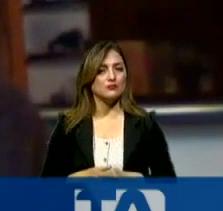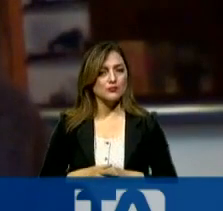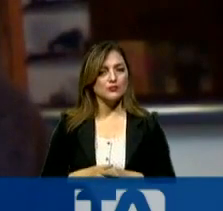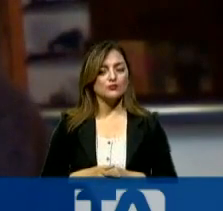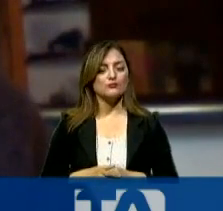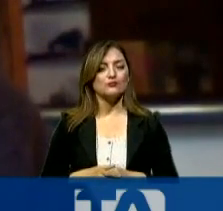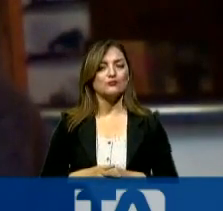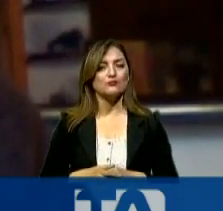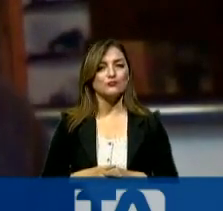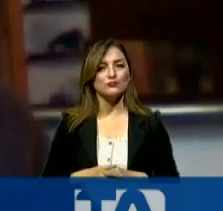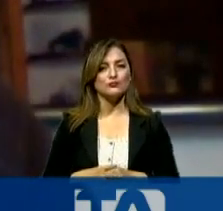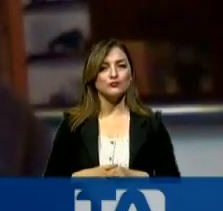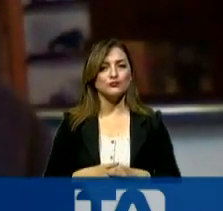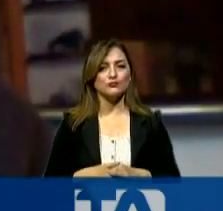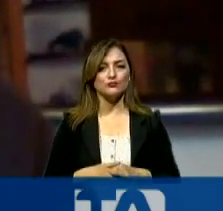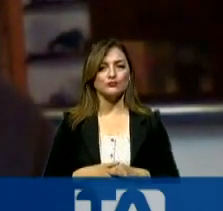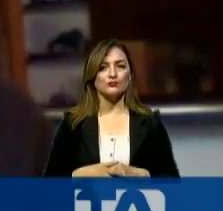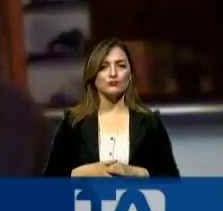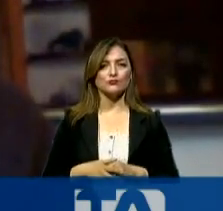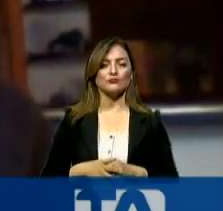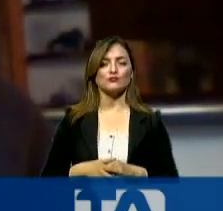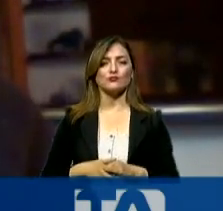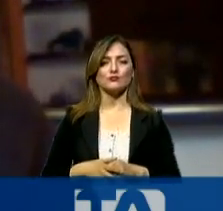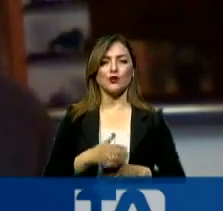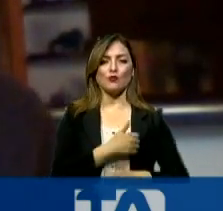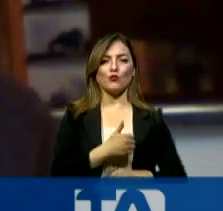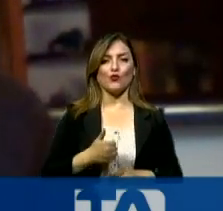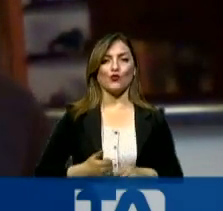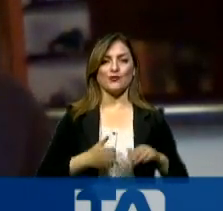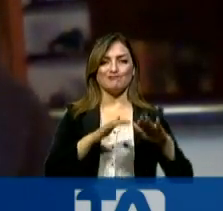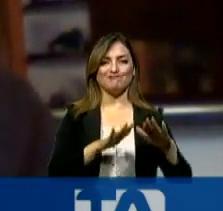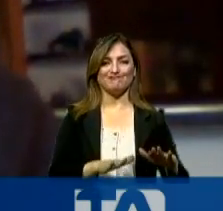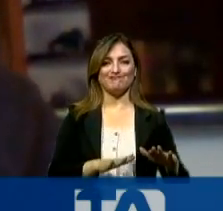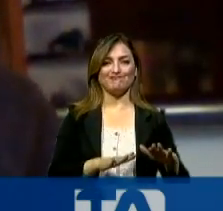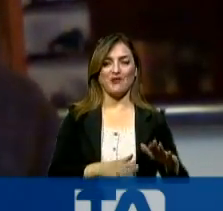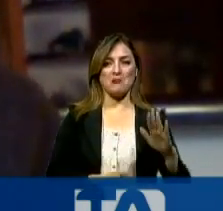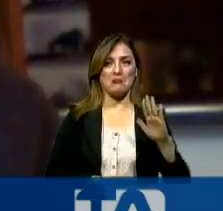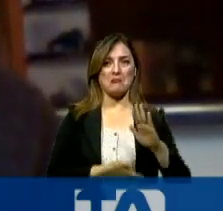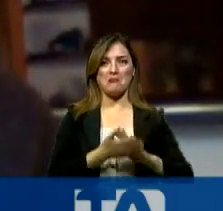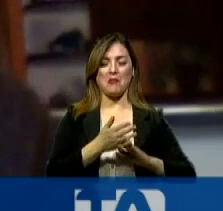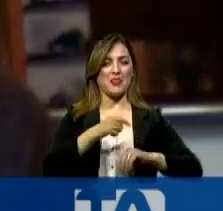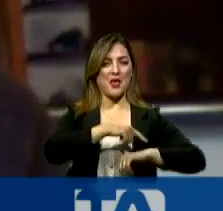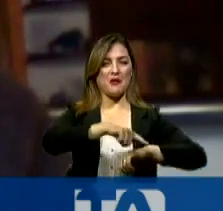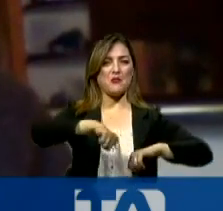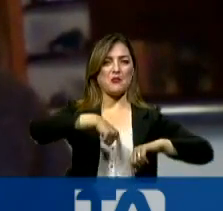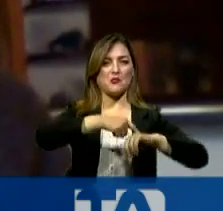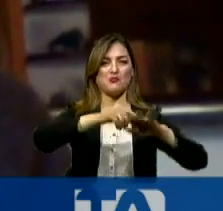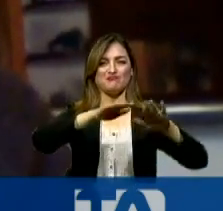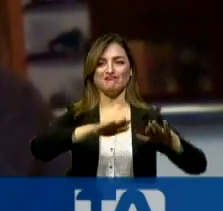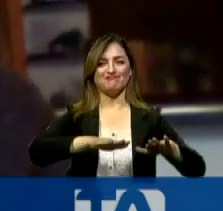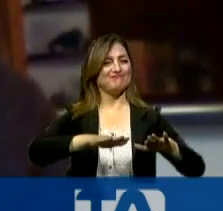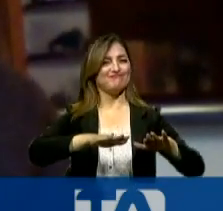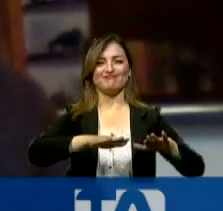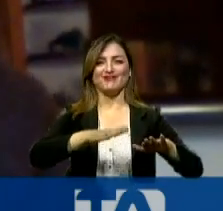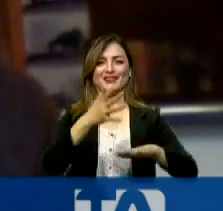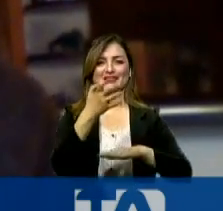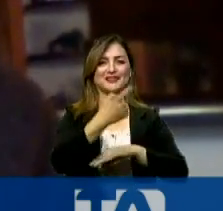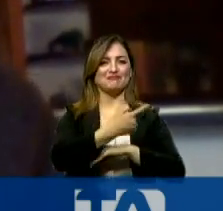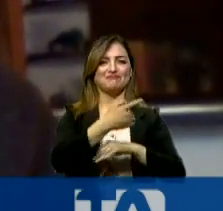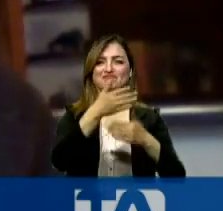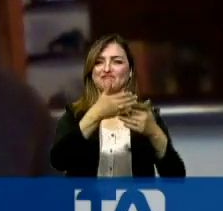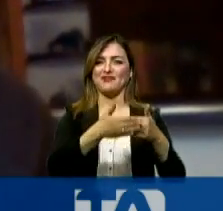la estadía limitada en estos países entonces si si permanecen más allá de lo que no nos